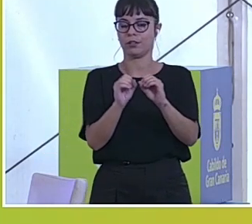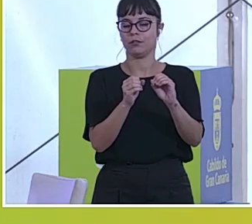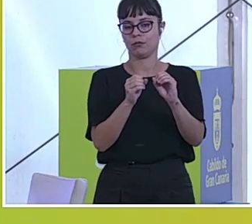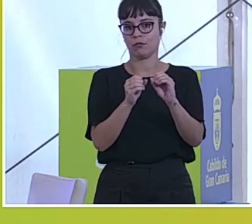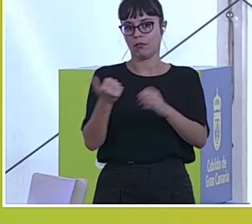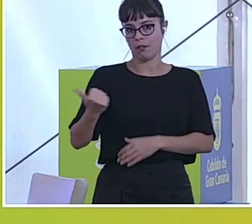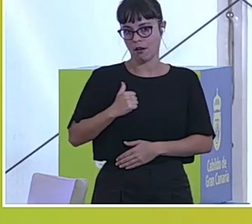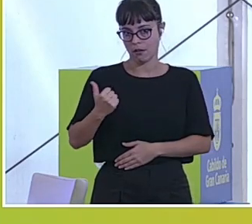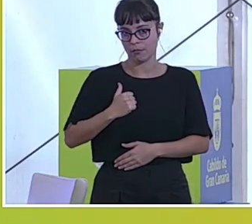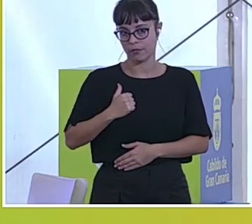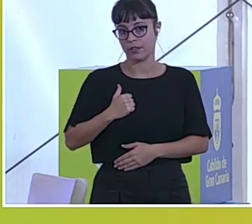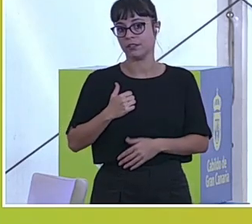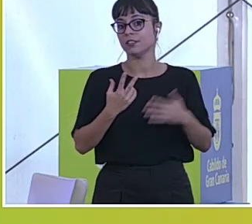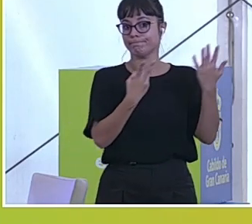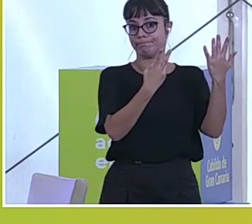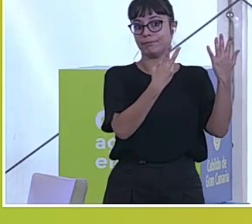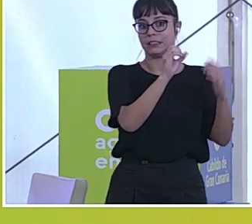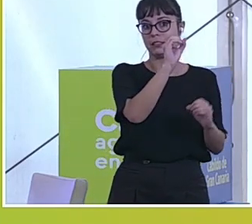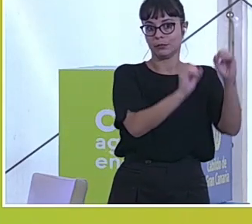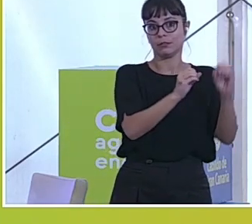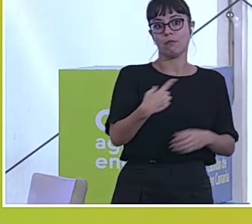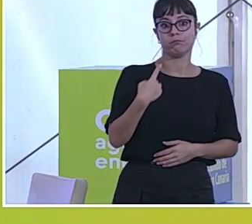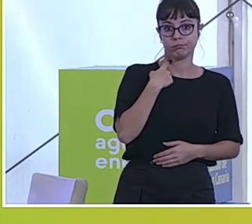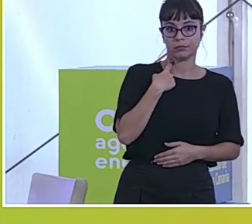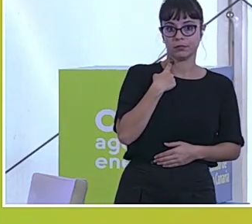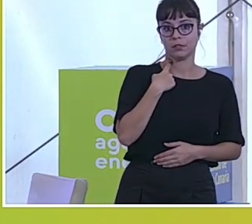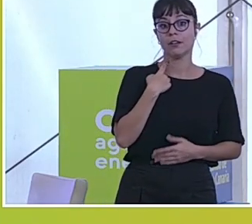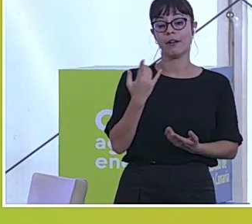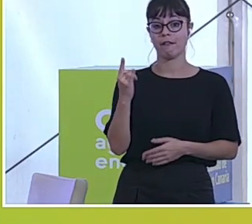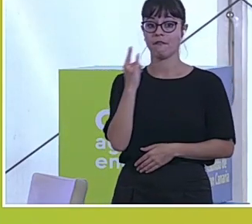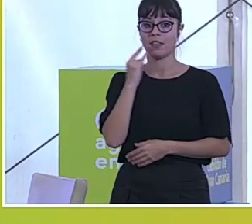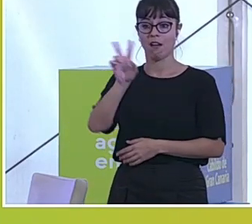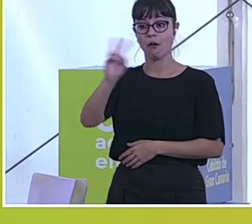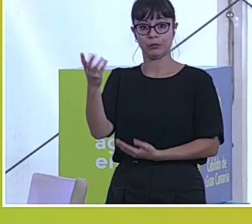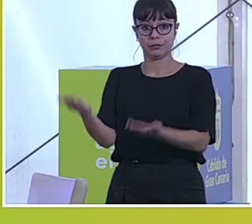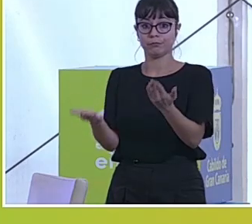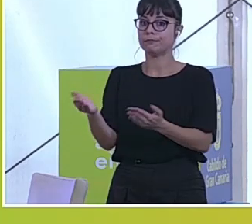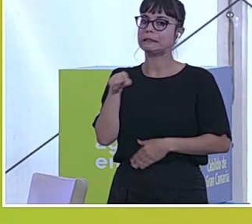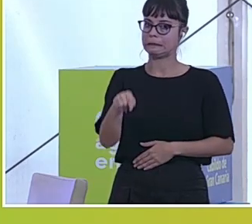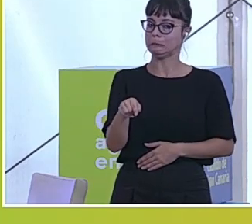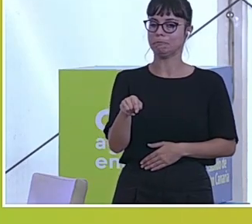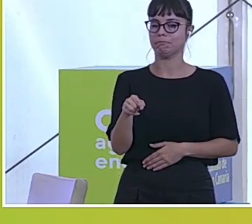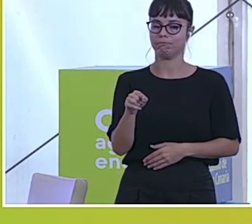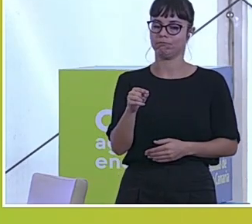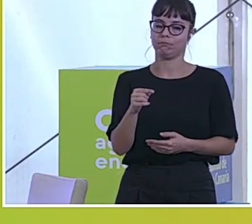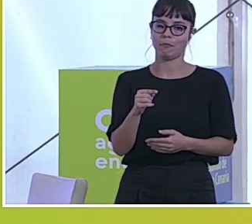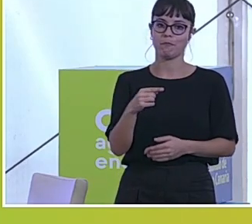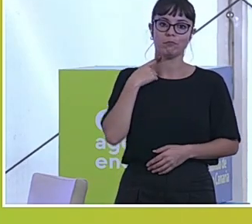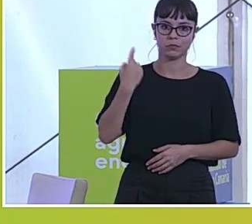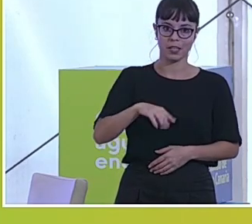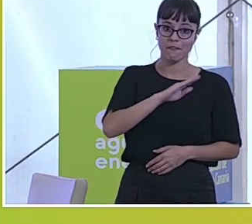eficiencia baja en comparación con otros sistemas de almacenamiento, pero tiene la posibilidad de incrementar esa